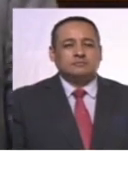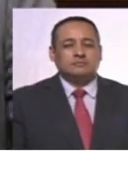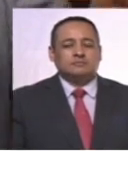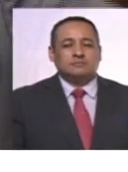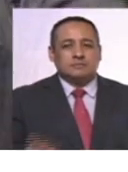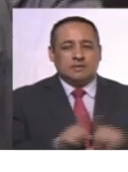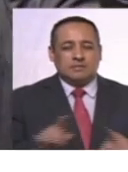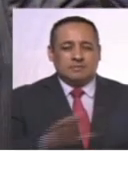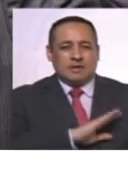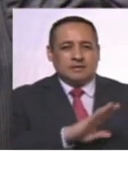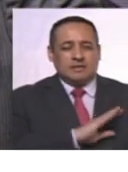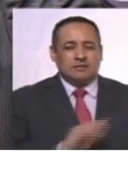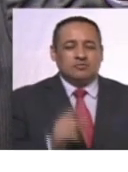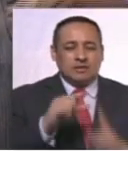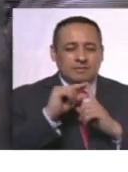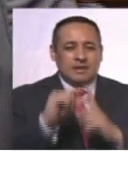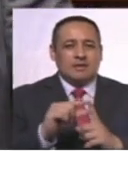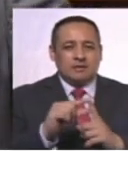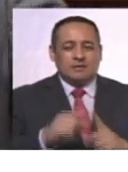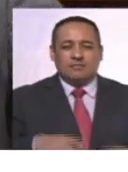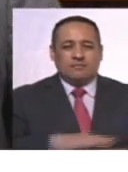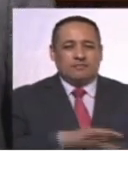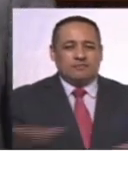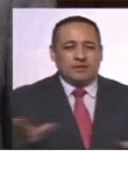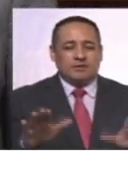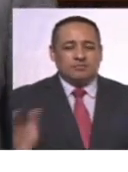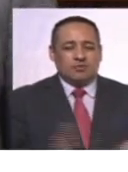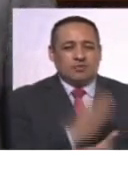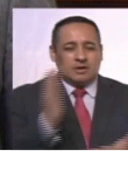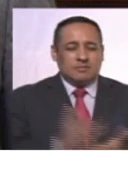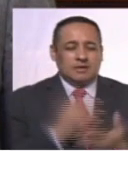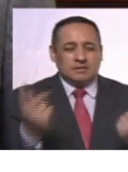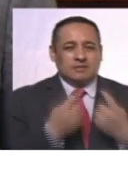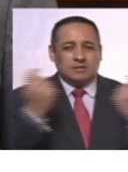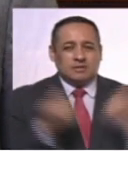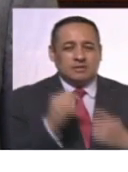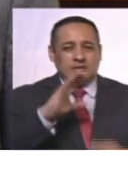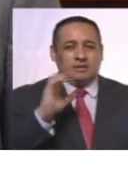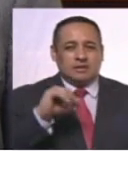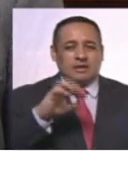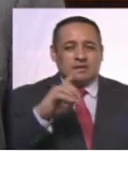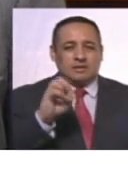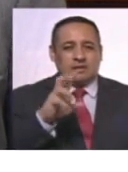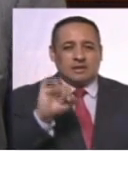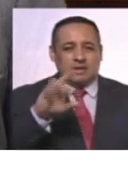Y la crueldad de una palabra mató esa gran festividad de la Candelaria.